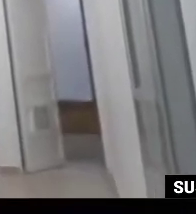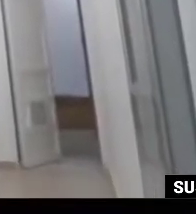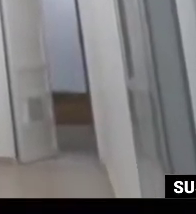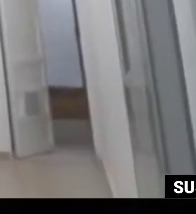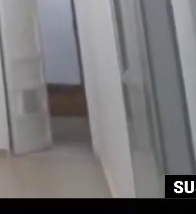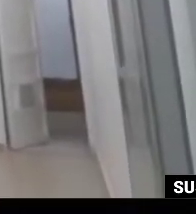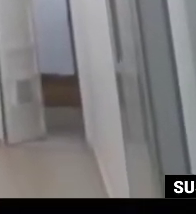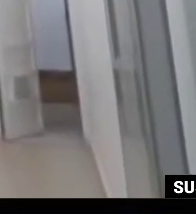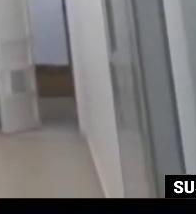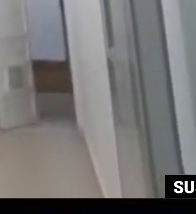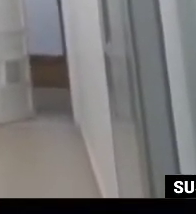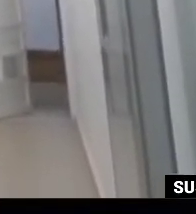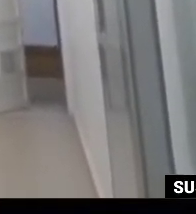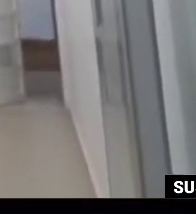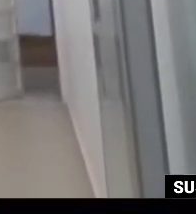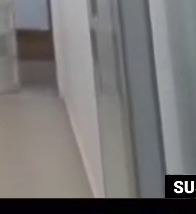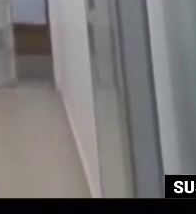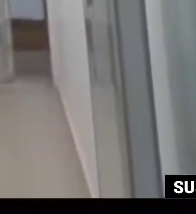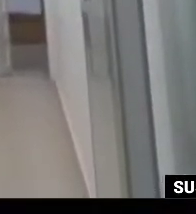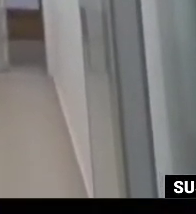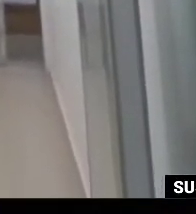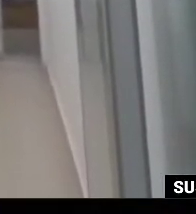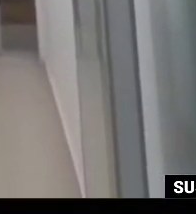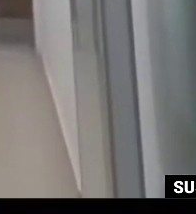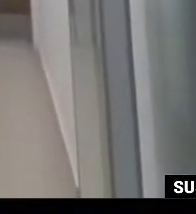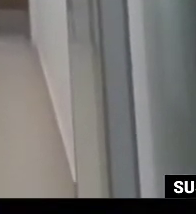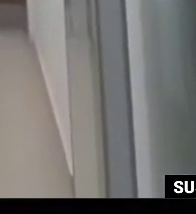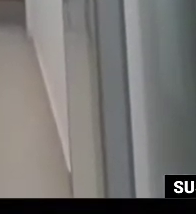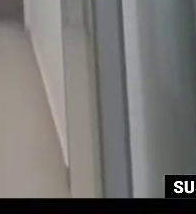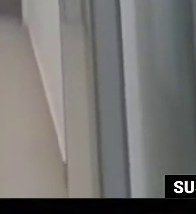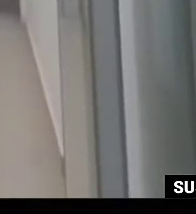la capacidad. Sí, pero ni en el...